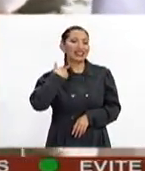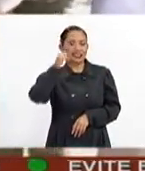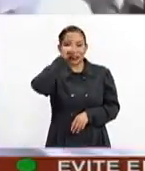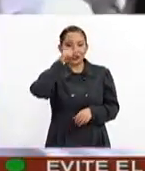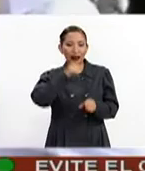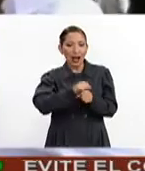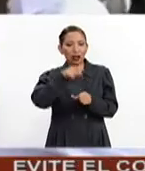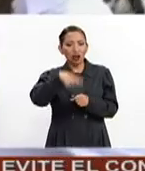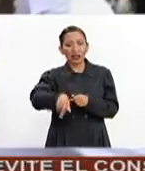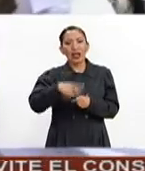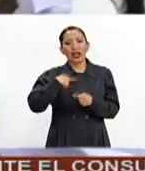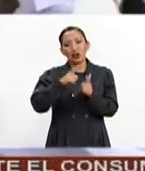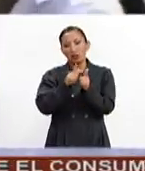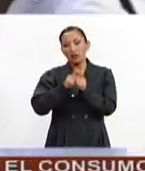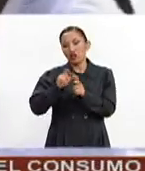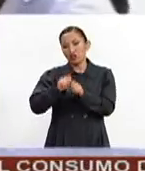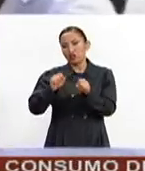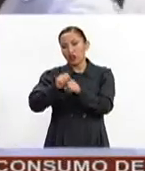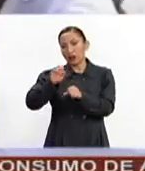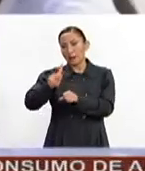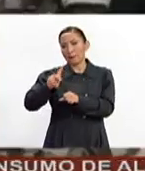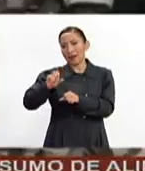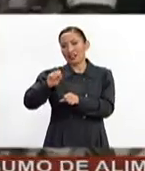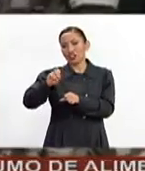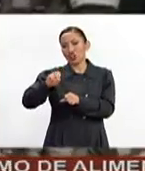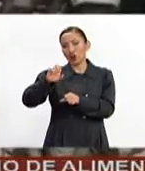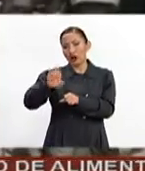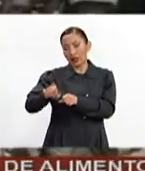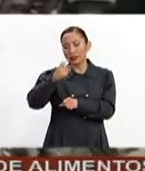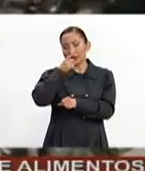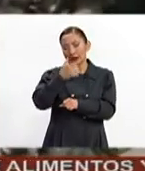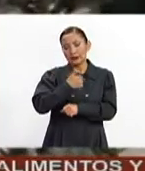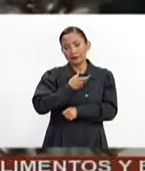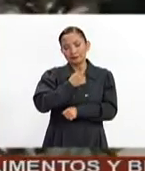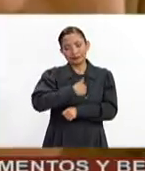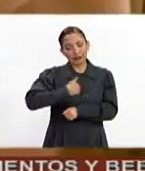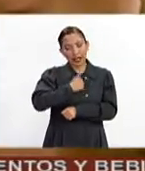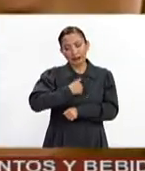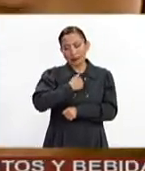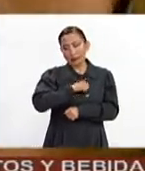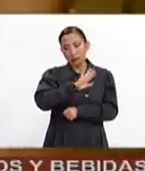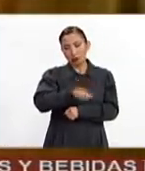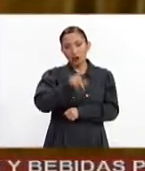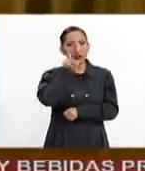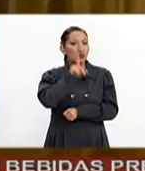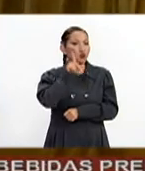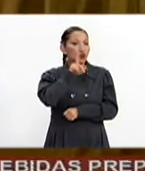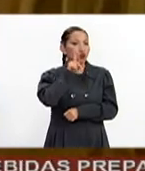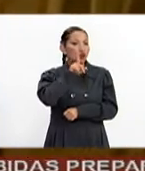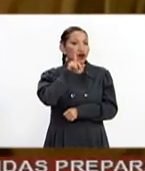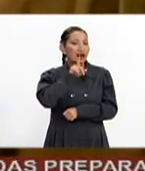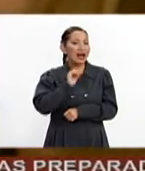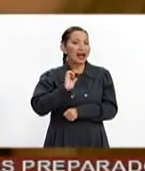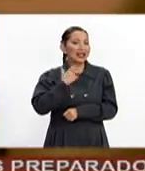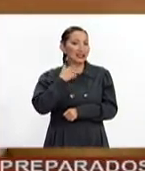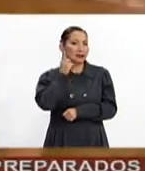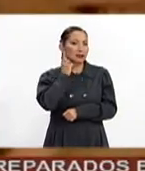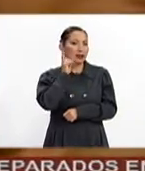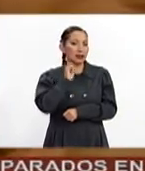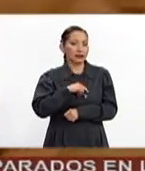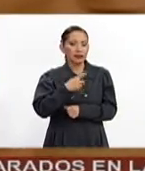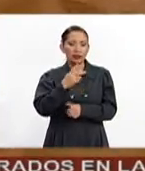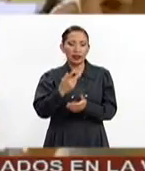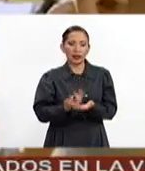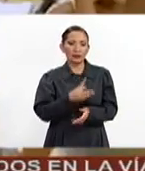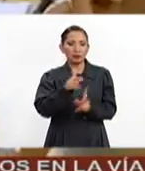exsecretario del Partido Socialista Obrero Español, el PSOE, Pedro Sánchez, expresaron su pesar por la muerte de la también exdiputada. Descanse